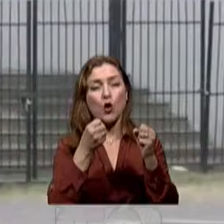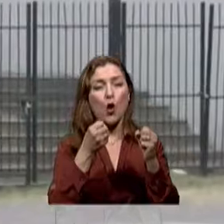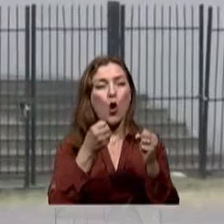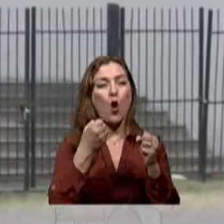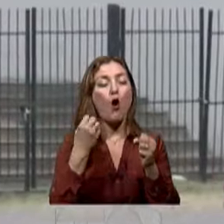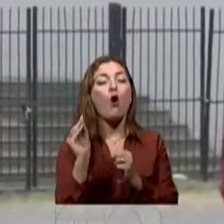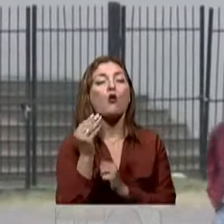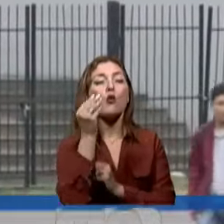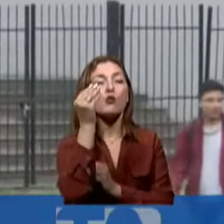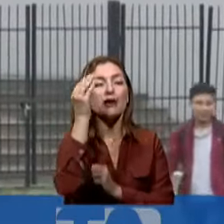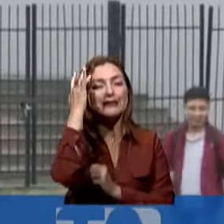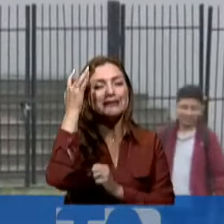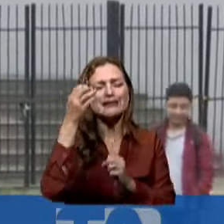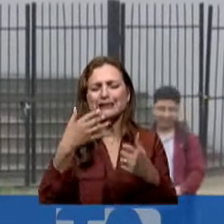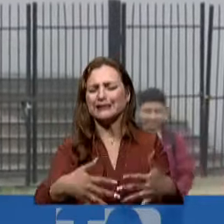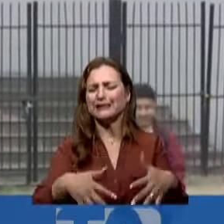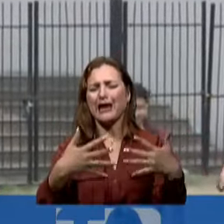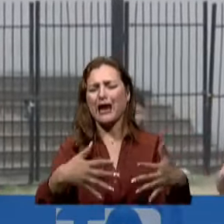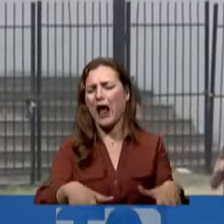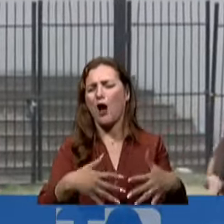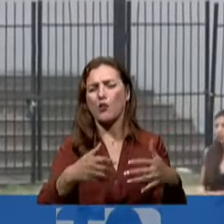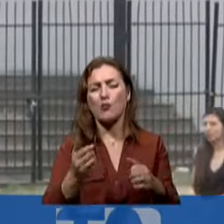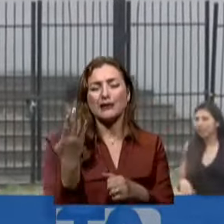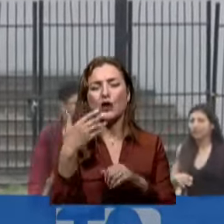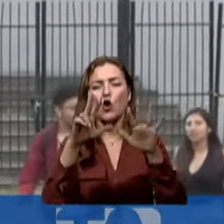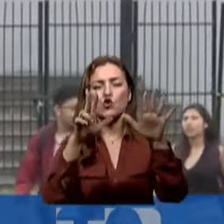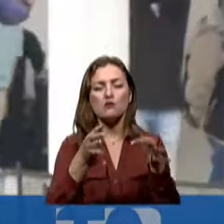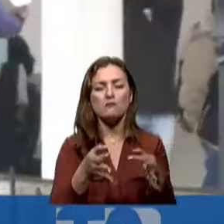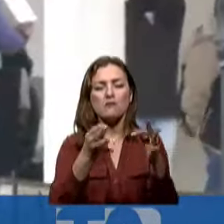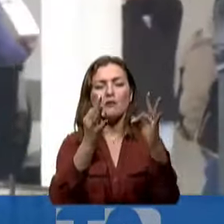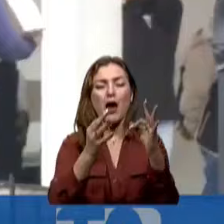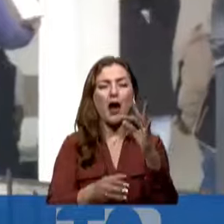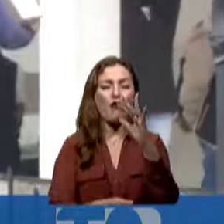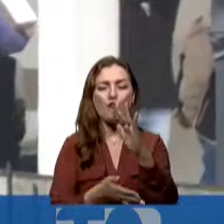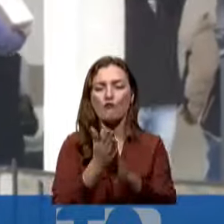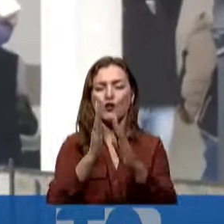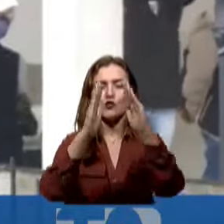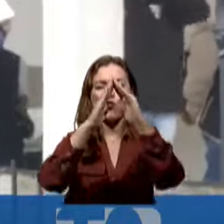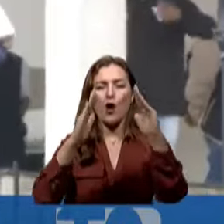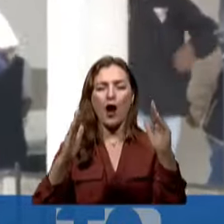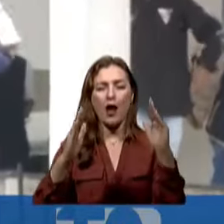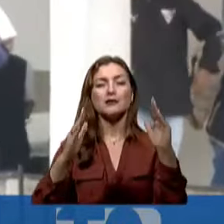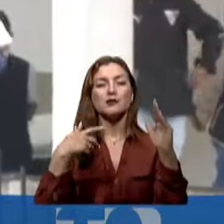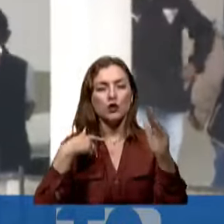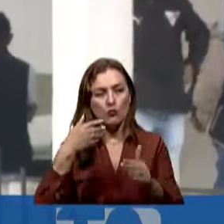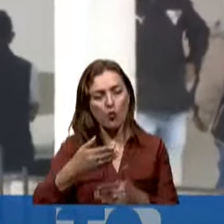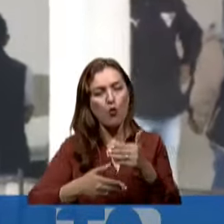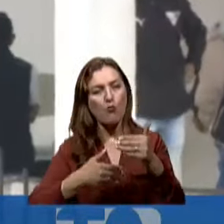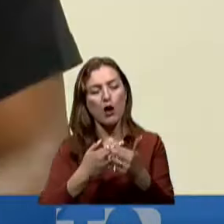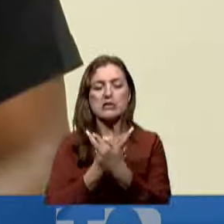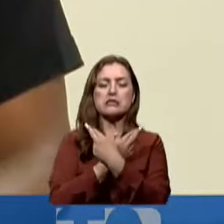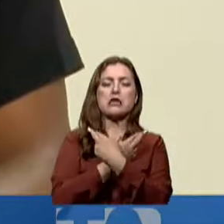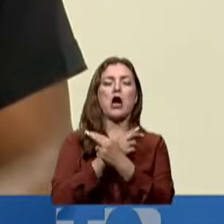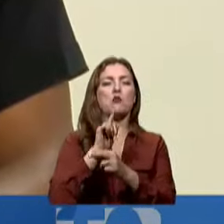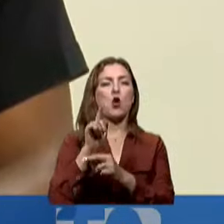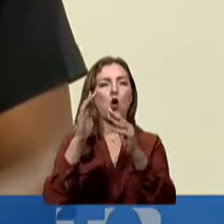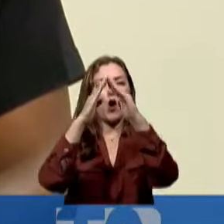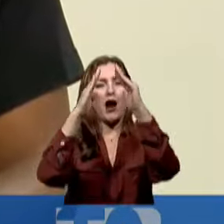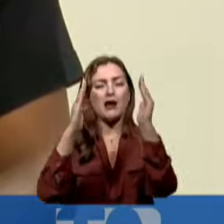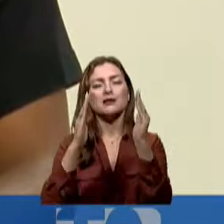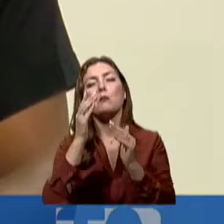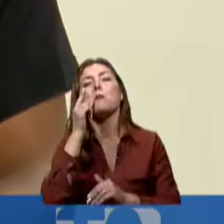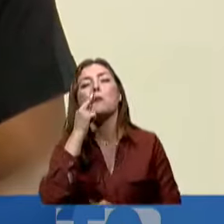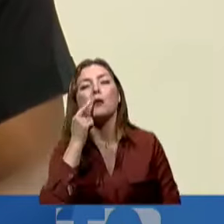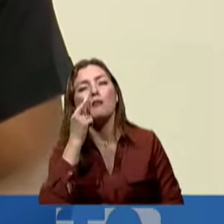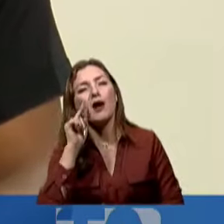joven, quien el pasado jueves 8 de febrero recibió el alta médica y ahora se recupera de las lesiones causadas ese día. Su